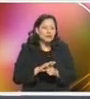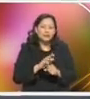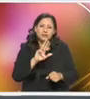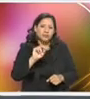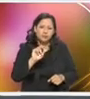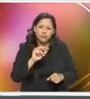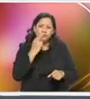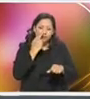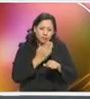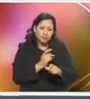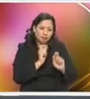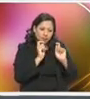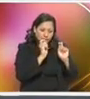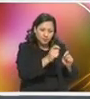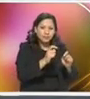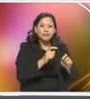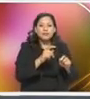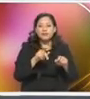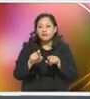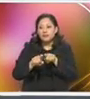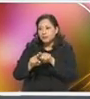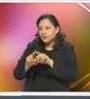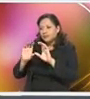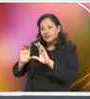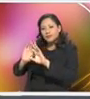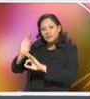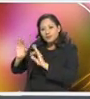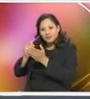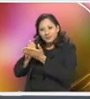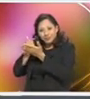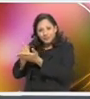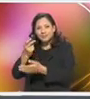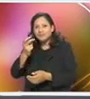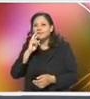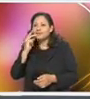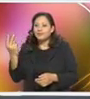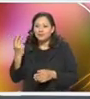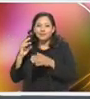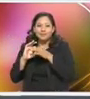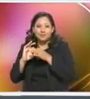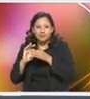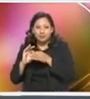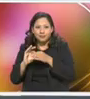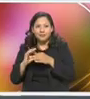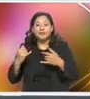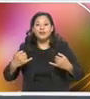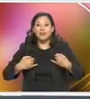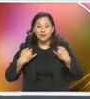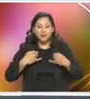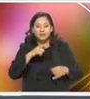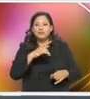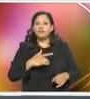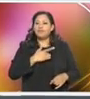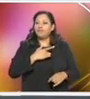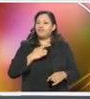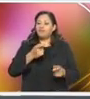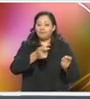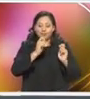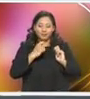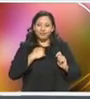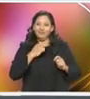una responsabilidad con sus hermanitos, los ayuda a tener una mejor relación y a los adolescentes los hace sentirse